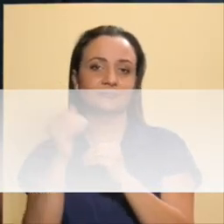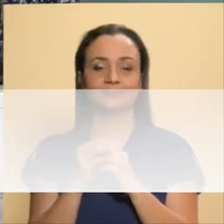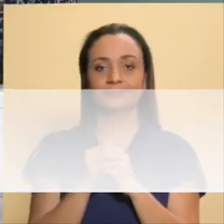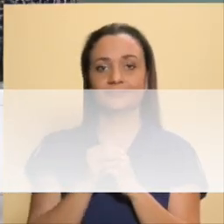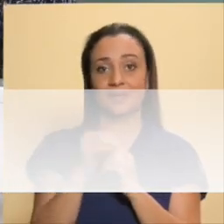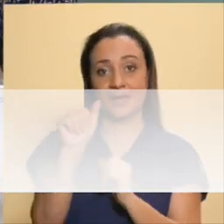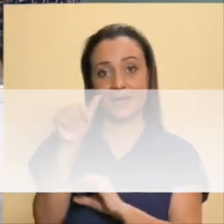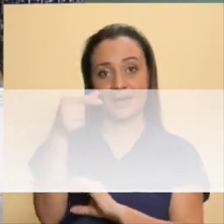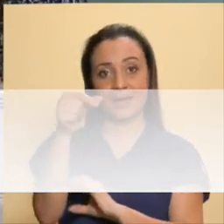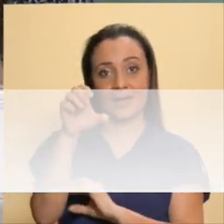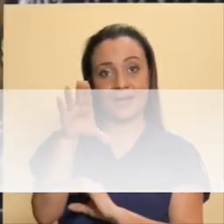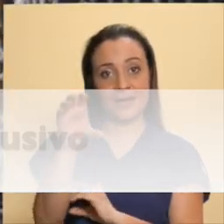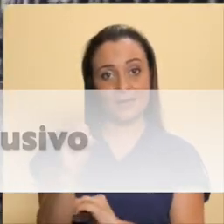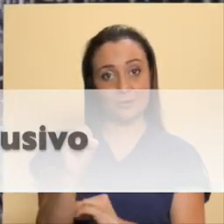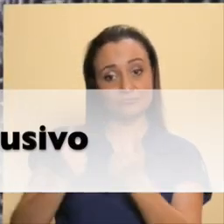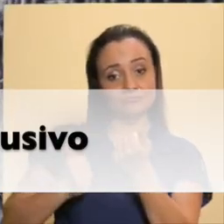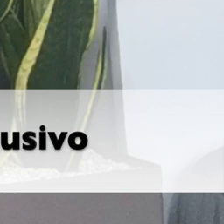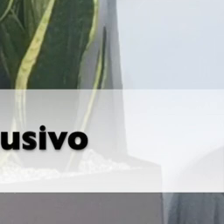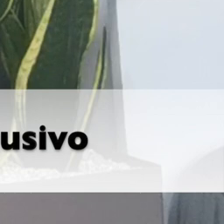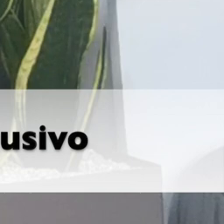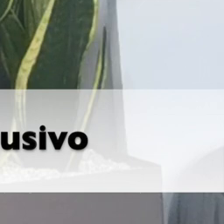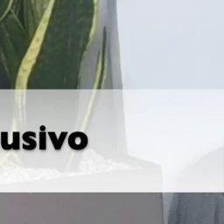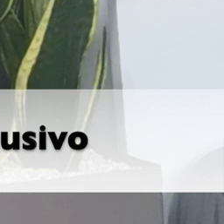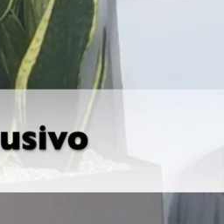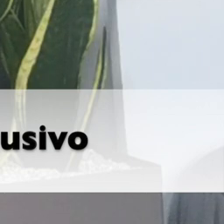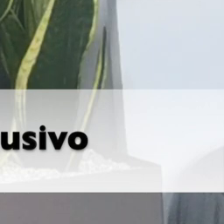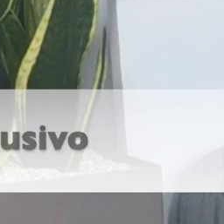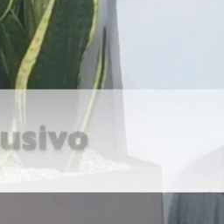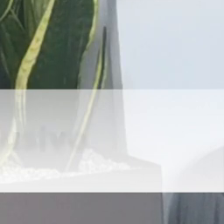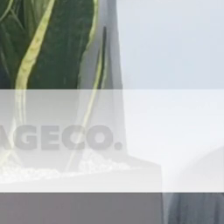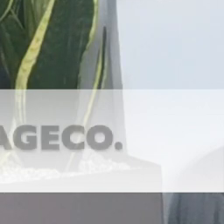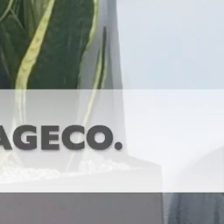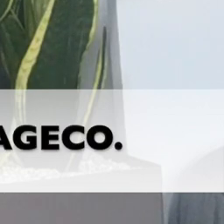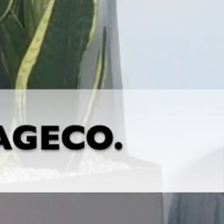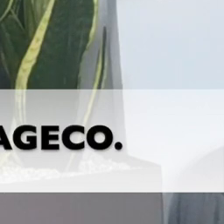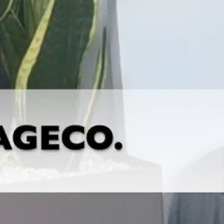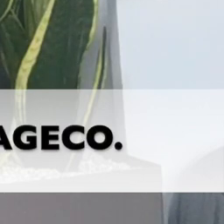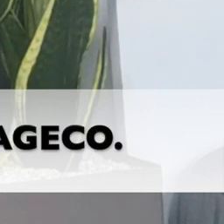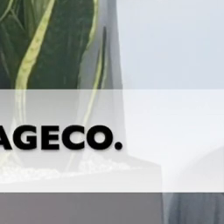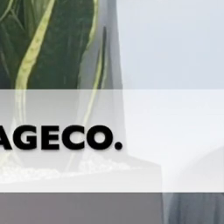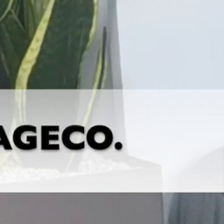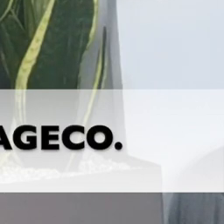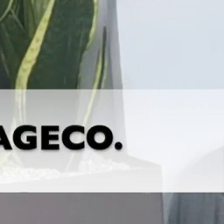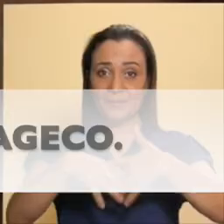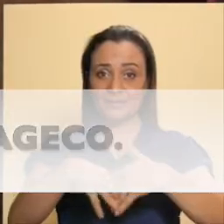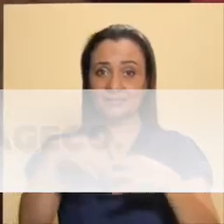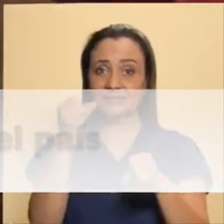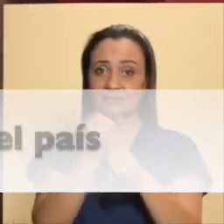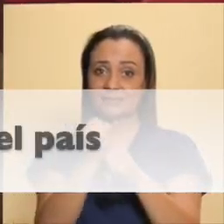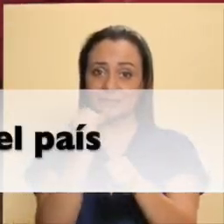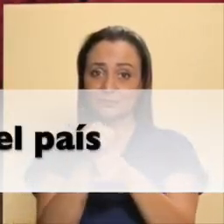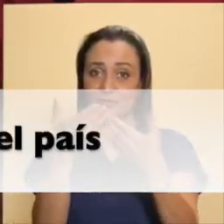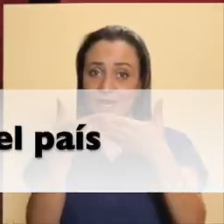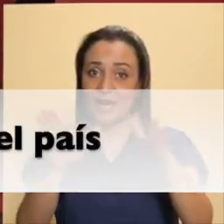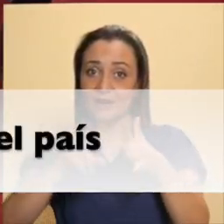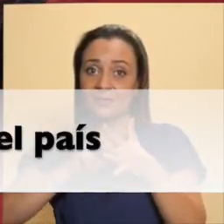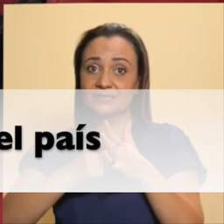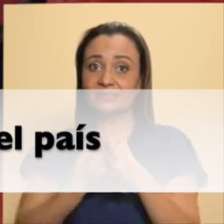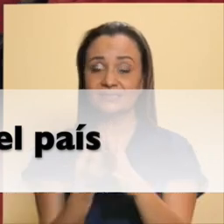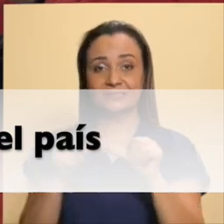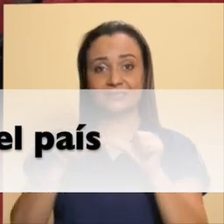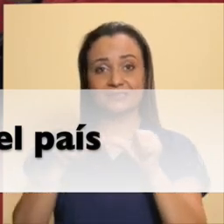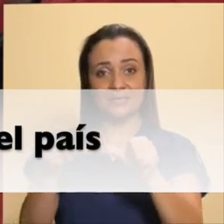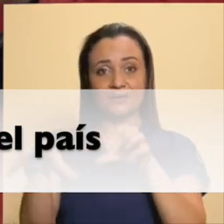personas de más de 45 años. Yo soy María Fernanda y en este minuto inclusivo de Nexos te cuento sobre esta iniciativa de AGECO. Después de los